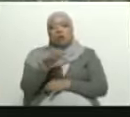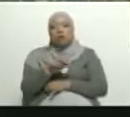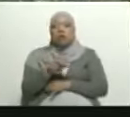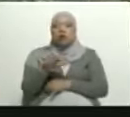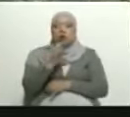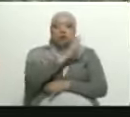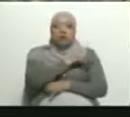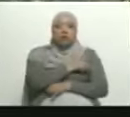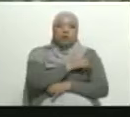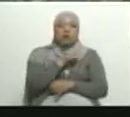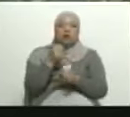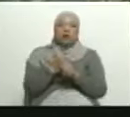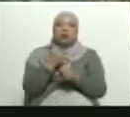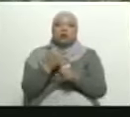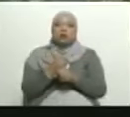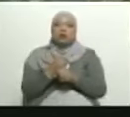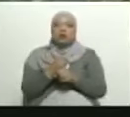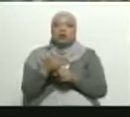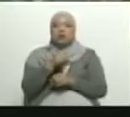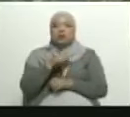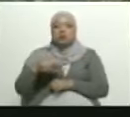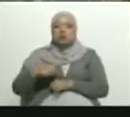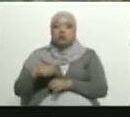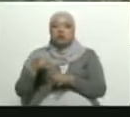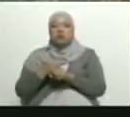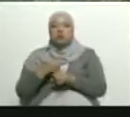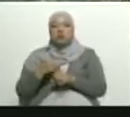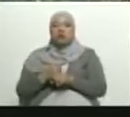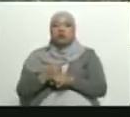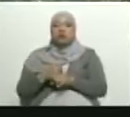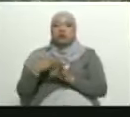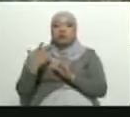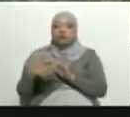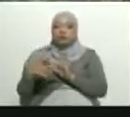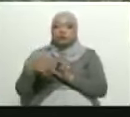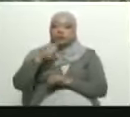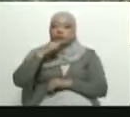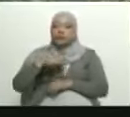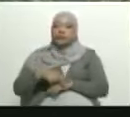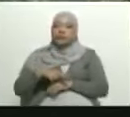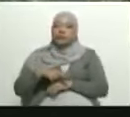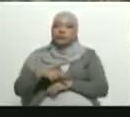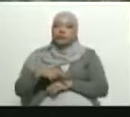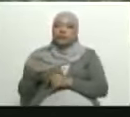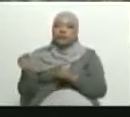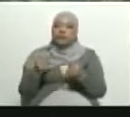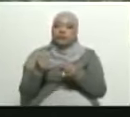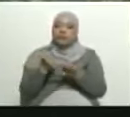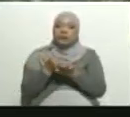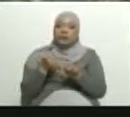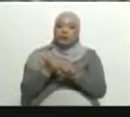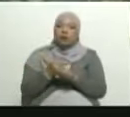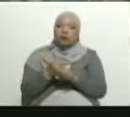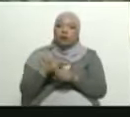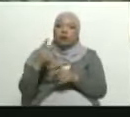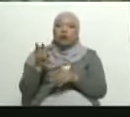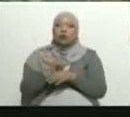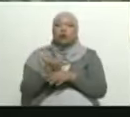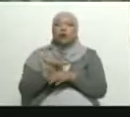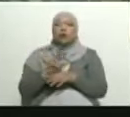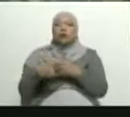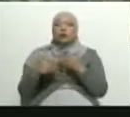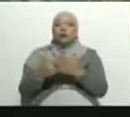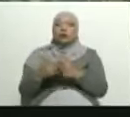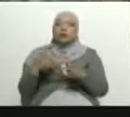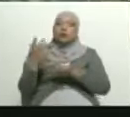palestino, el cual se ha visto privado de la oportunidad de hacer valer sus derechos históricos, por lo que abogamos por una pronta solución a